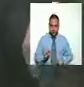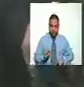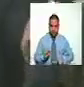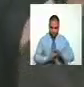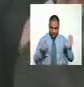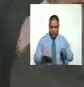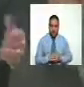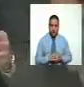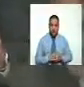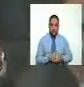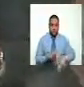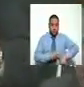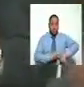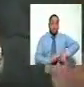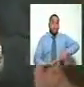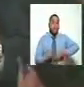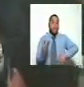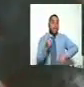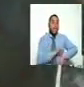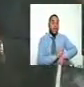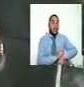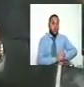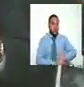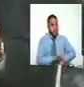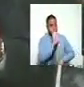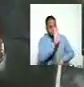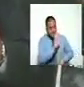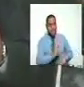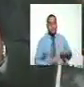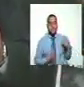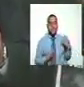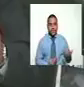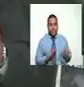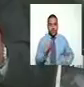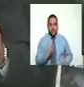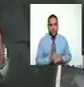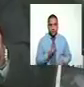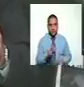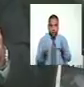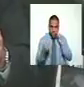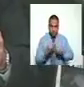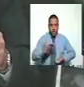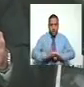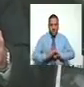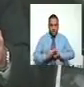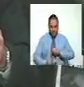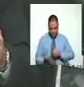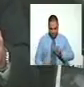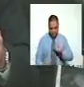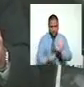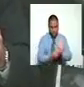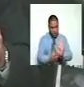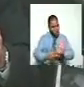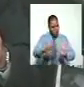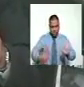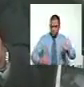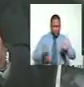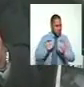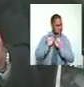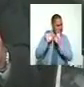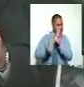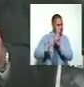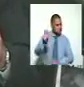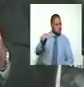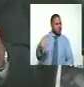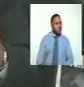hemos tenido muchas... Están corriendo los 30 segundos. Siete, presidente, rechazamos que los acuerdos de La Habana sean incorporados a nuestra Constitución